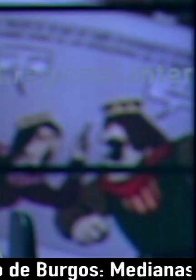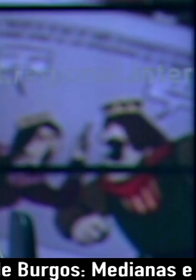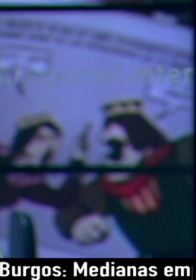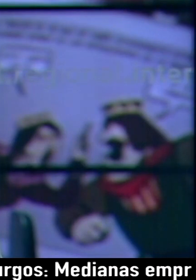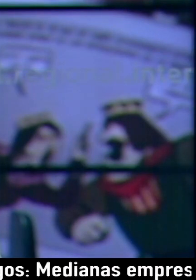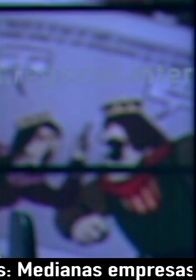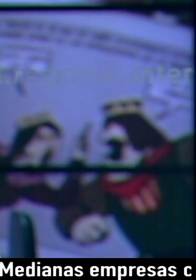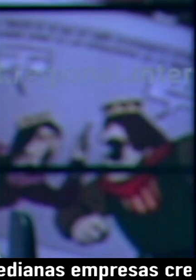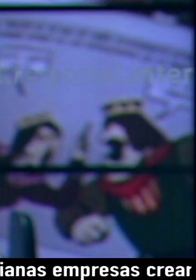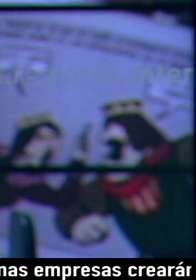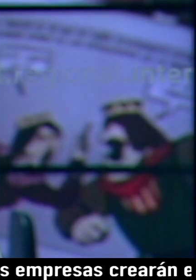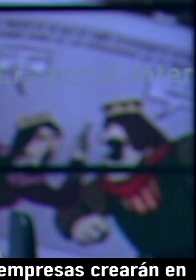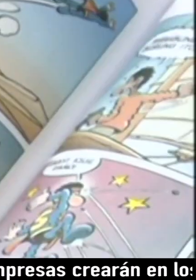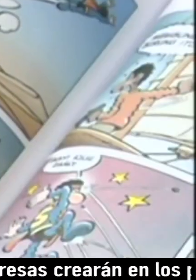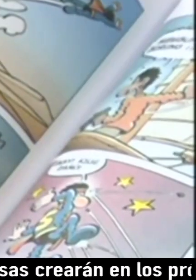recomendada.